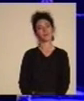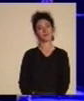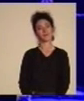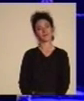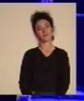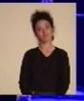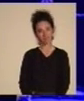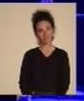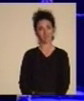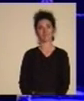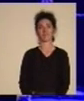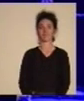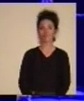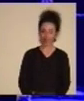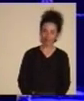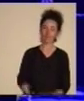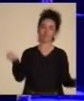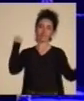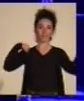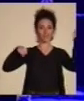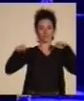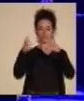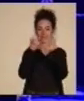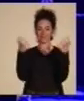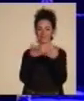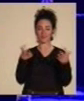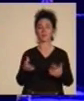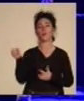Vamos con interpretación, letra y música.